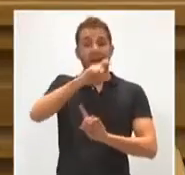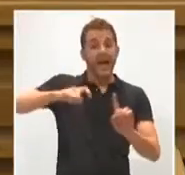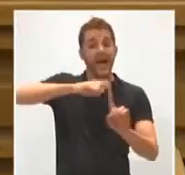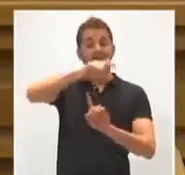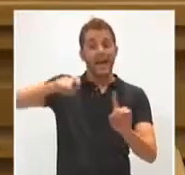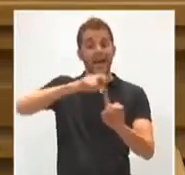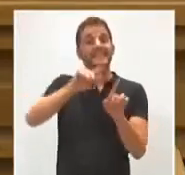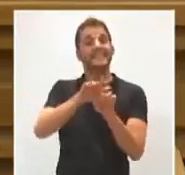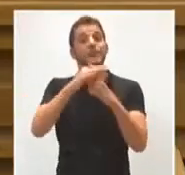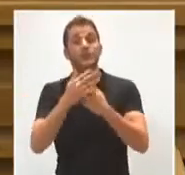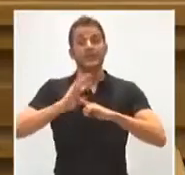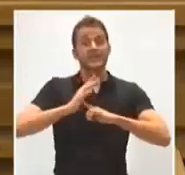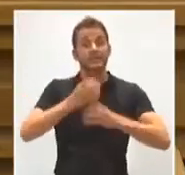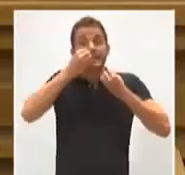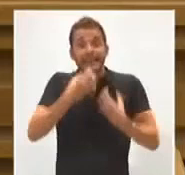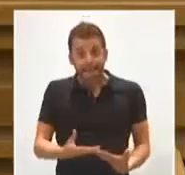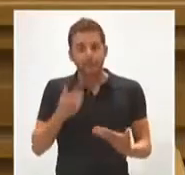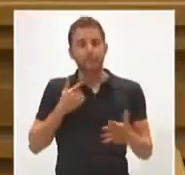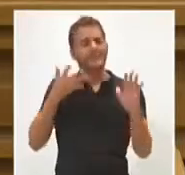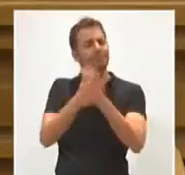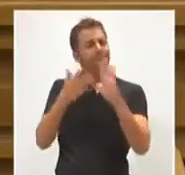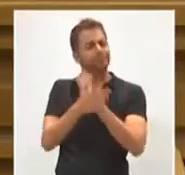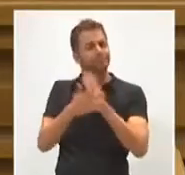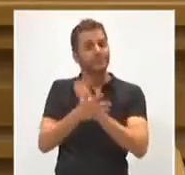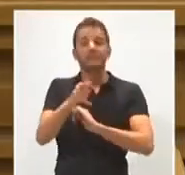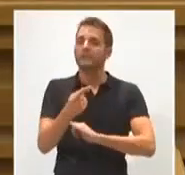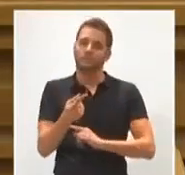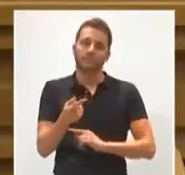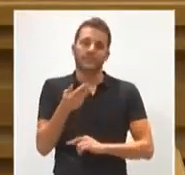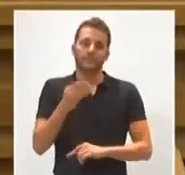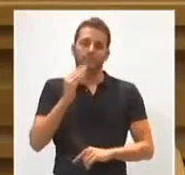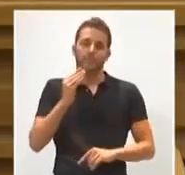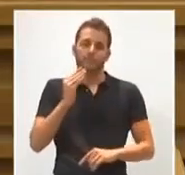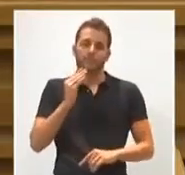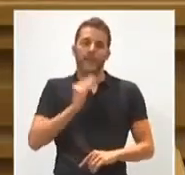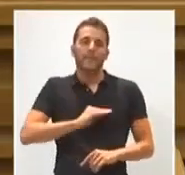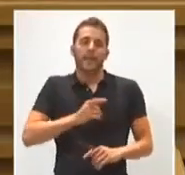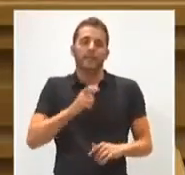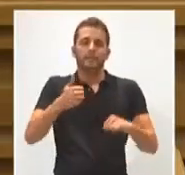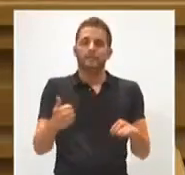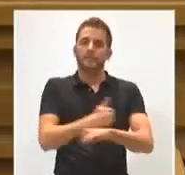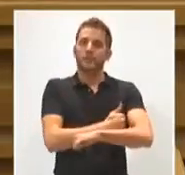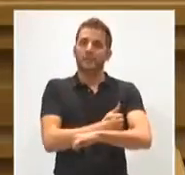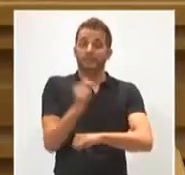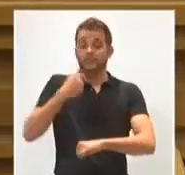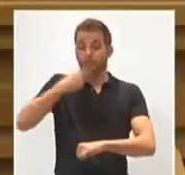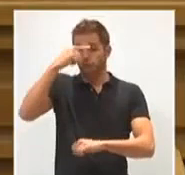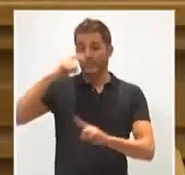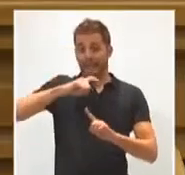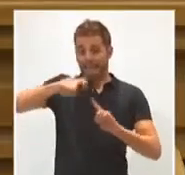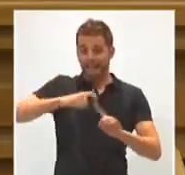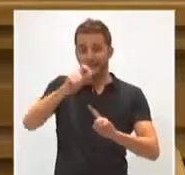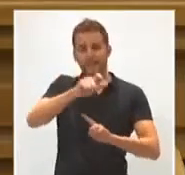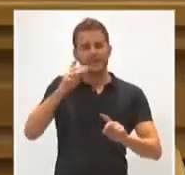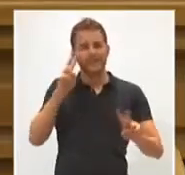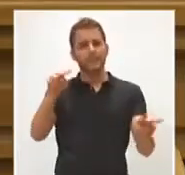región merece que la ciudadanía sobre todos los que tienen como digo la paciencia de seguirnos año tras año pues entiendan a qué se